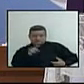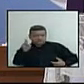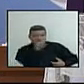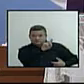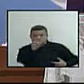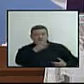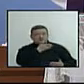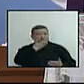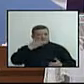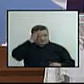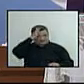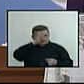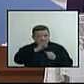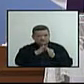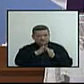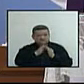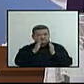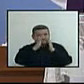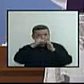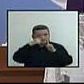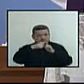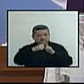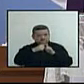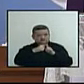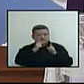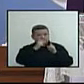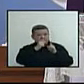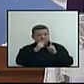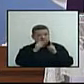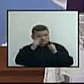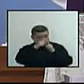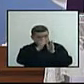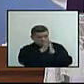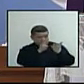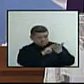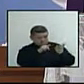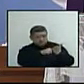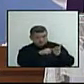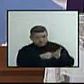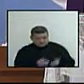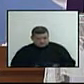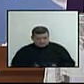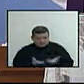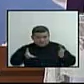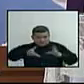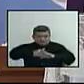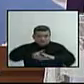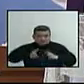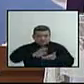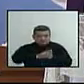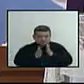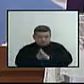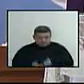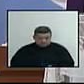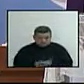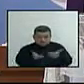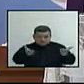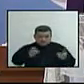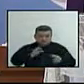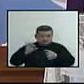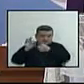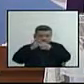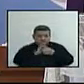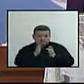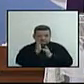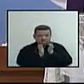pecados, sino la fe de tu Iglesia. Y conforme a tu palabra, concédele la paz y la unidad. Tú